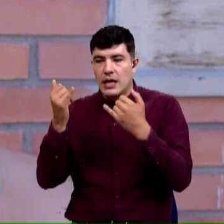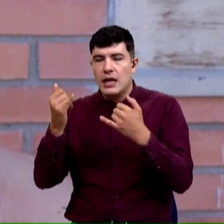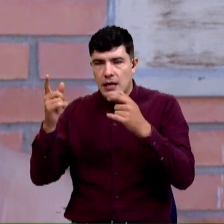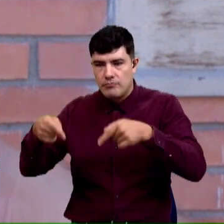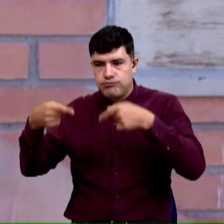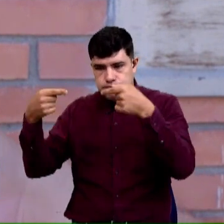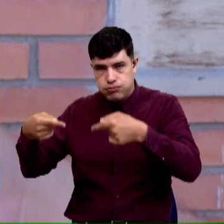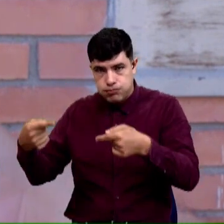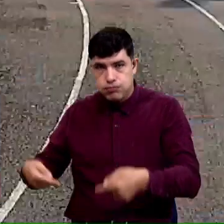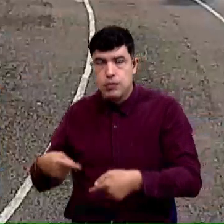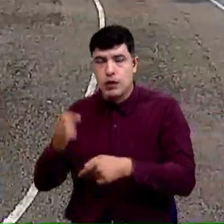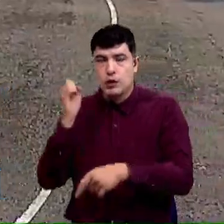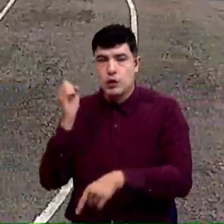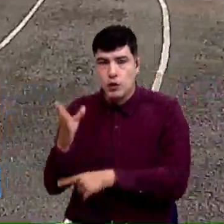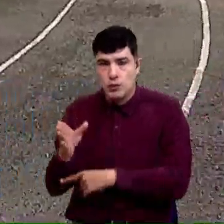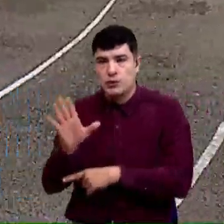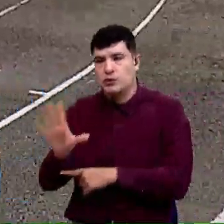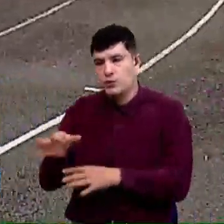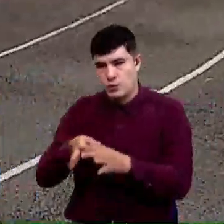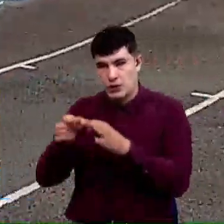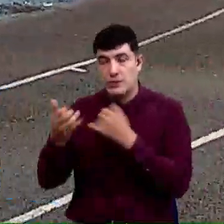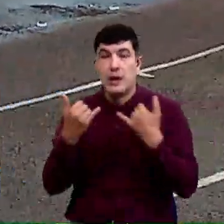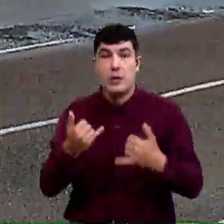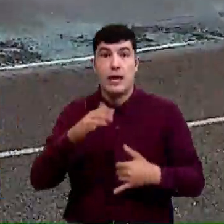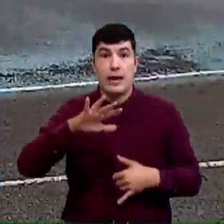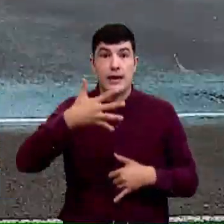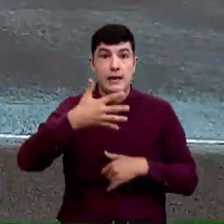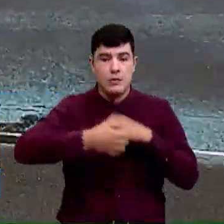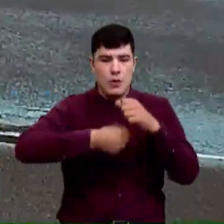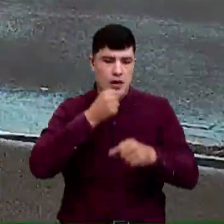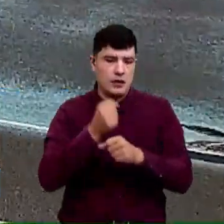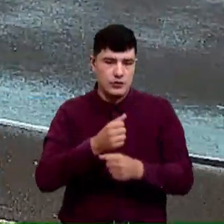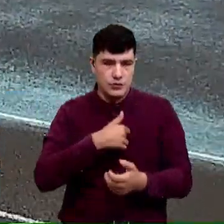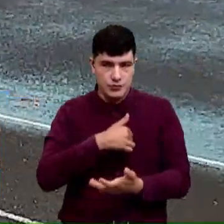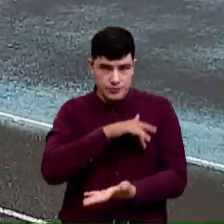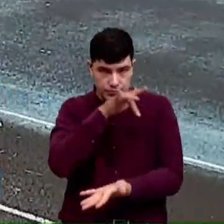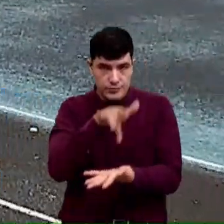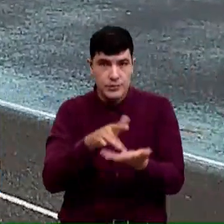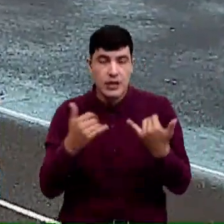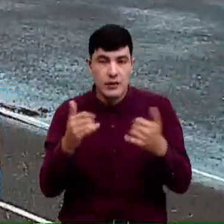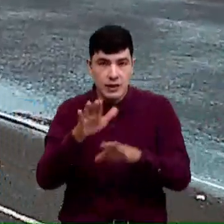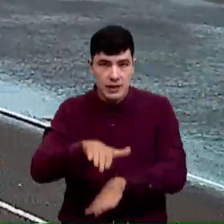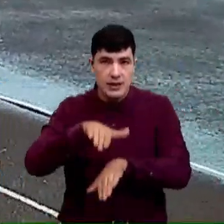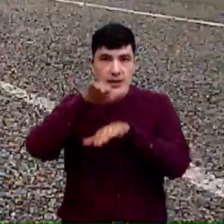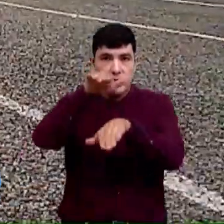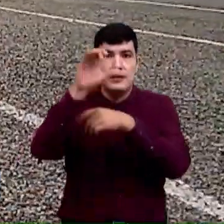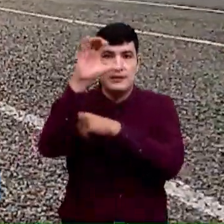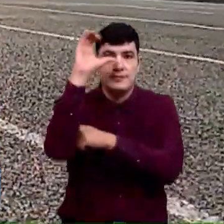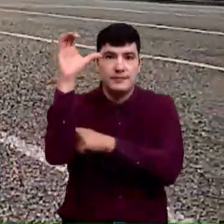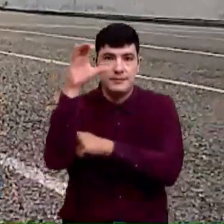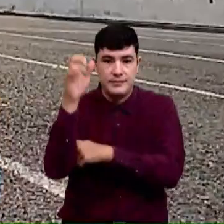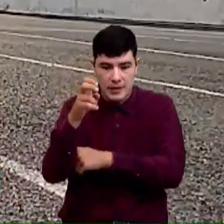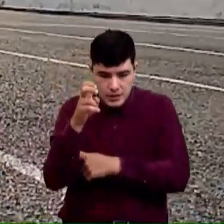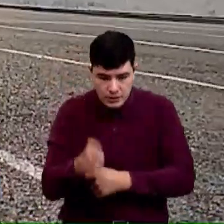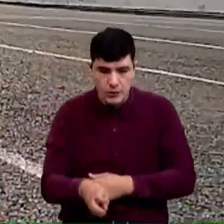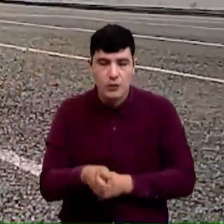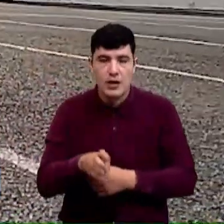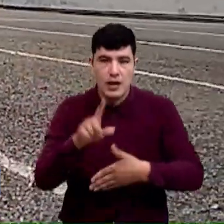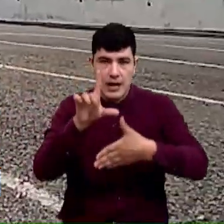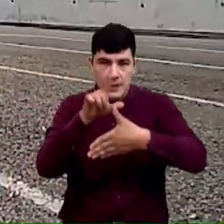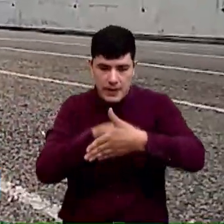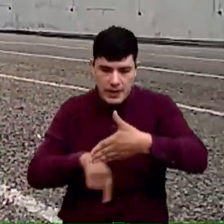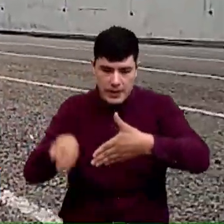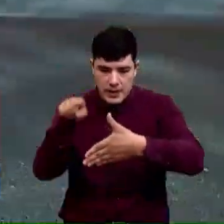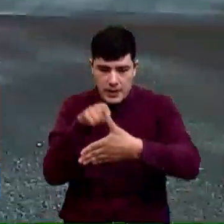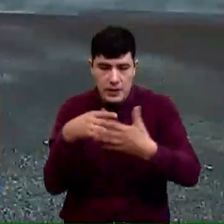que empecé a correrla, y esta es mi quinta vez que corro, ya como Selección Colombia, sudamericanas. Y